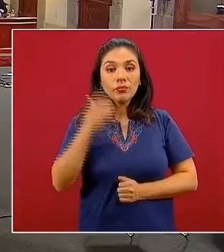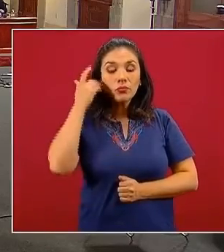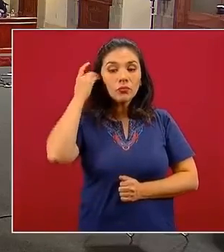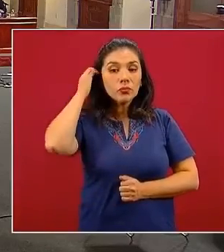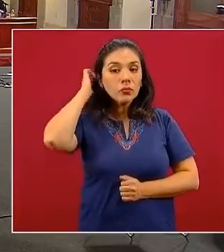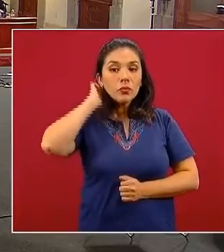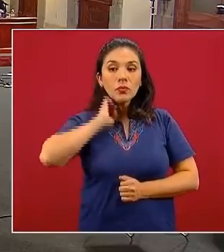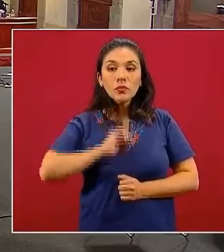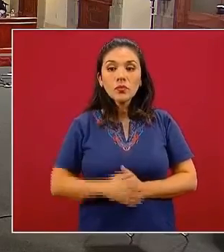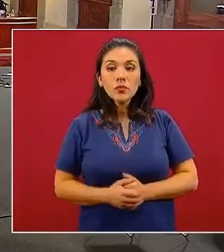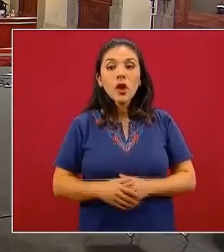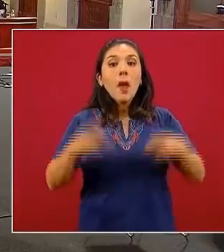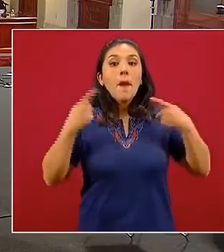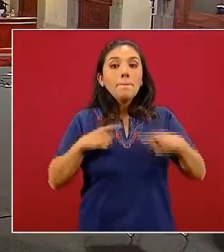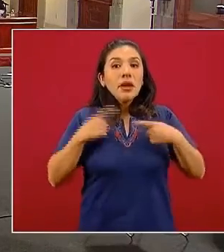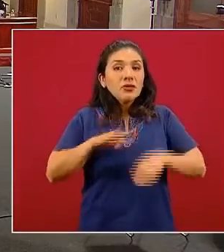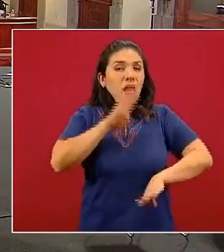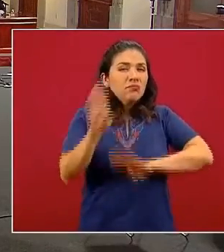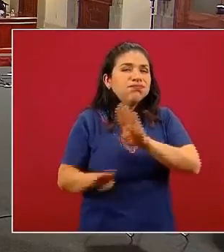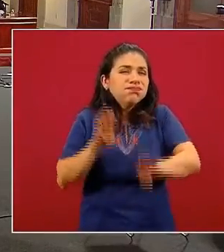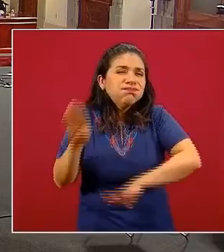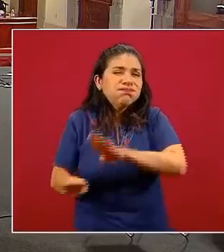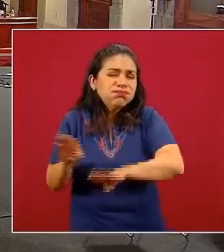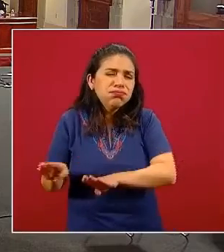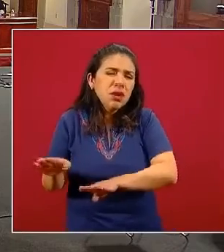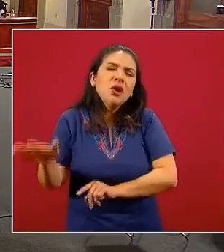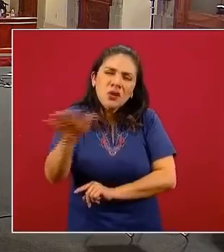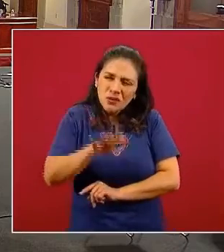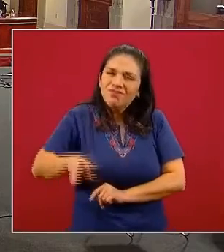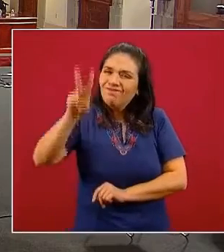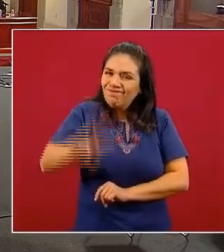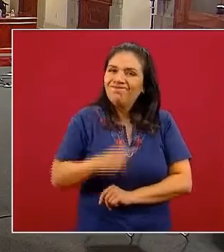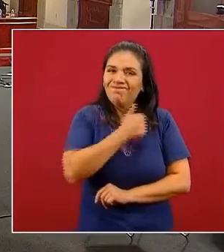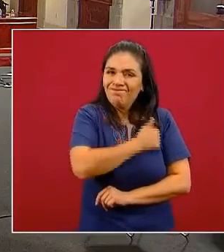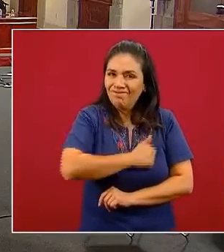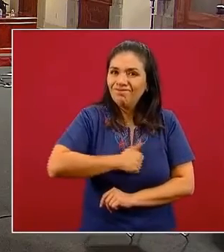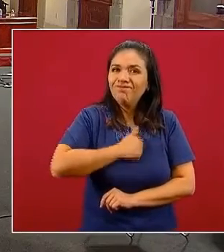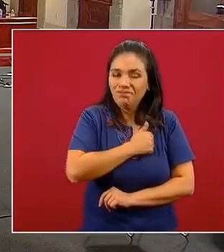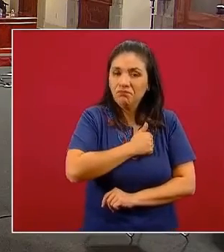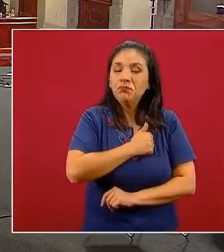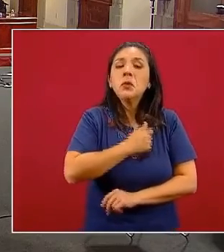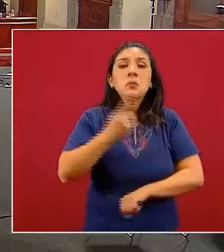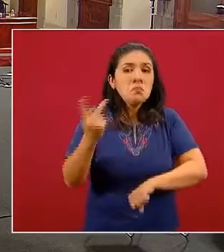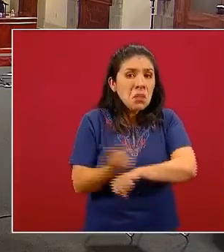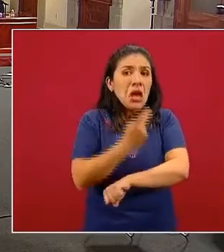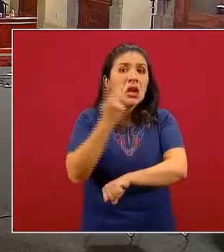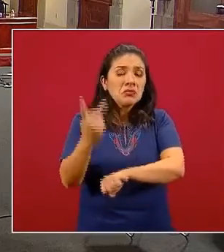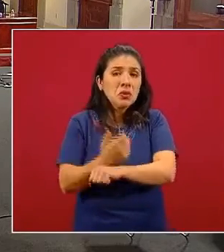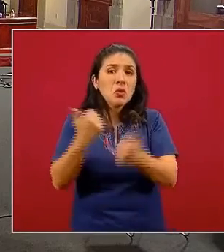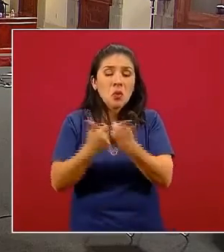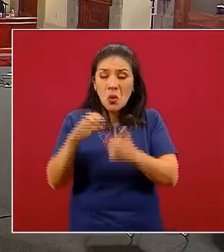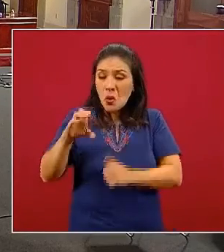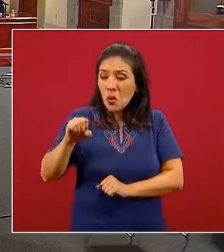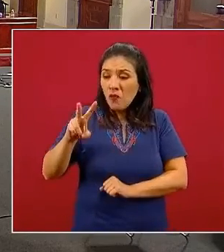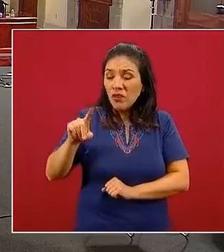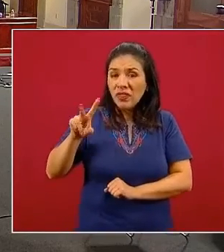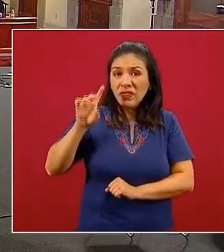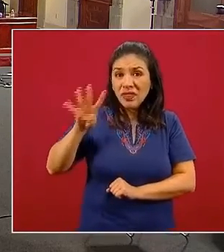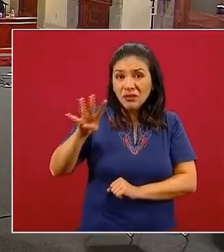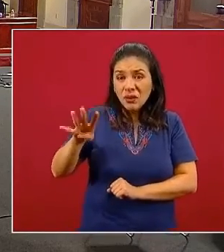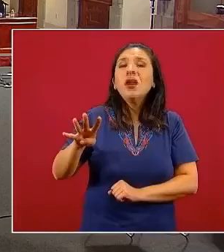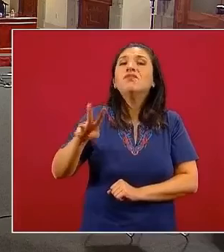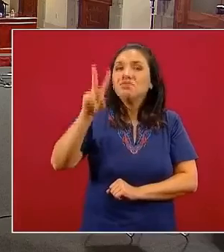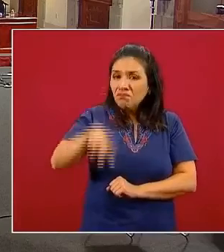Las defunciones, todas y cada una de ellas lamentables, han ido ocurriendo. COVID-19 es una enfermedad con